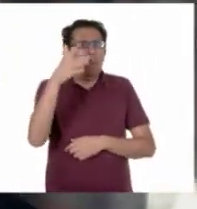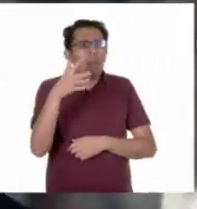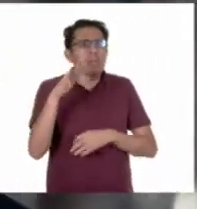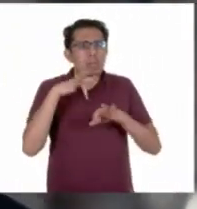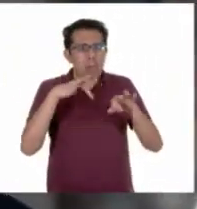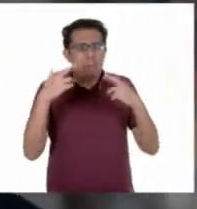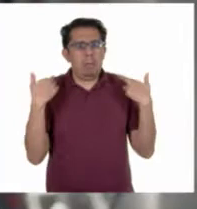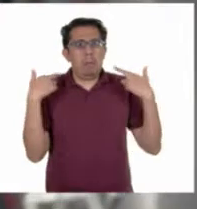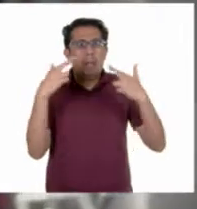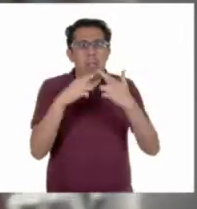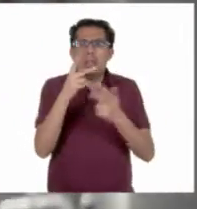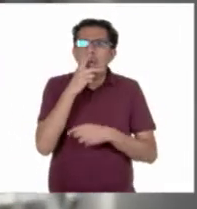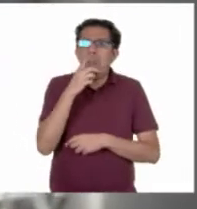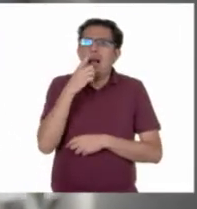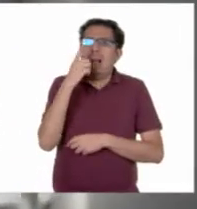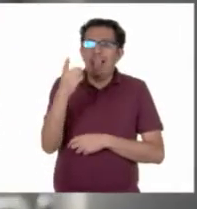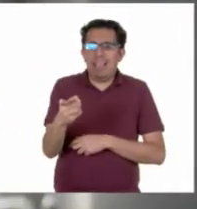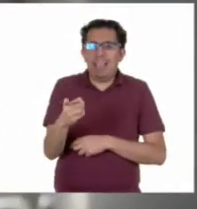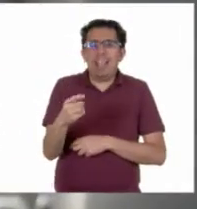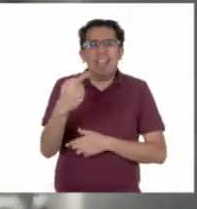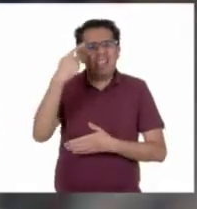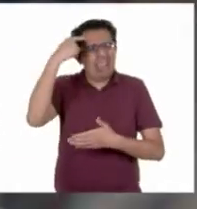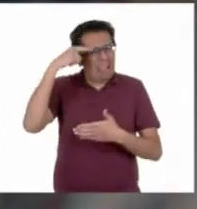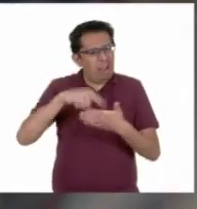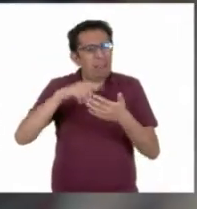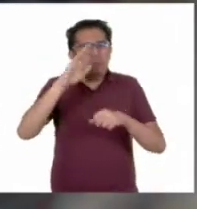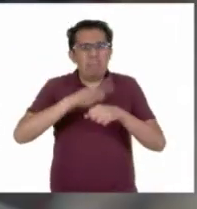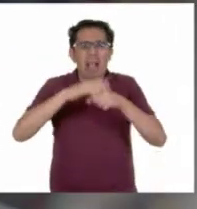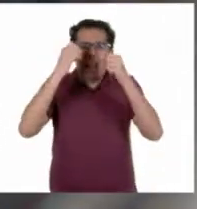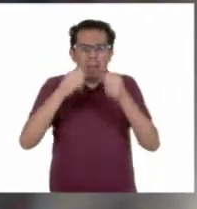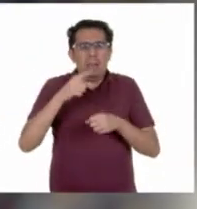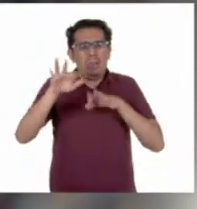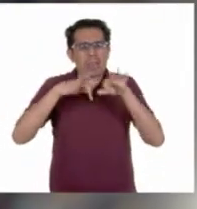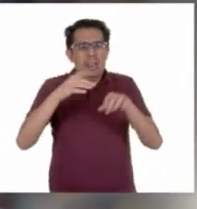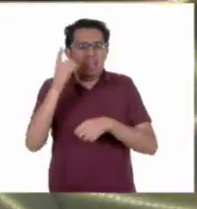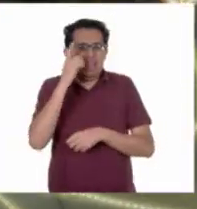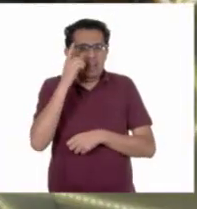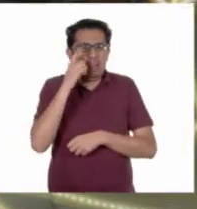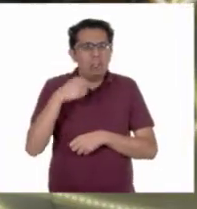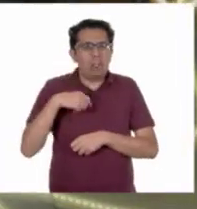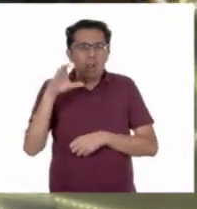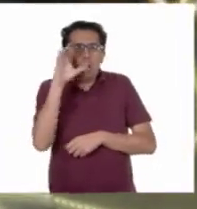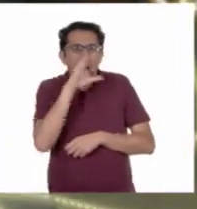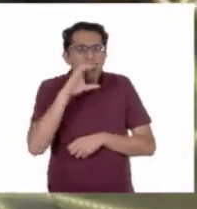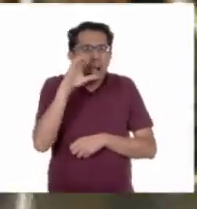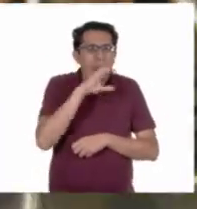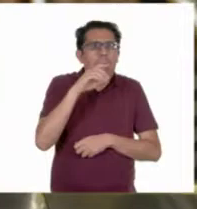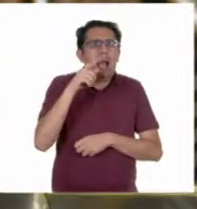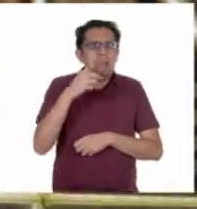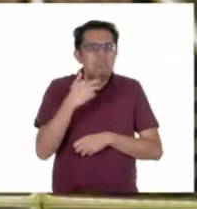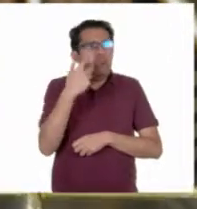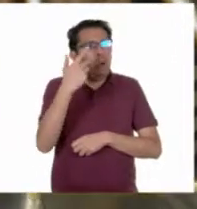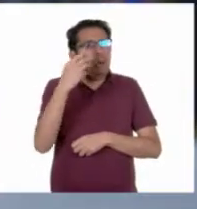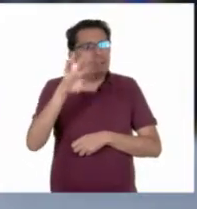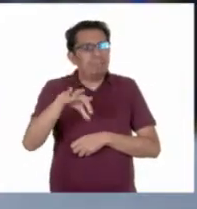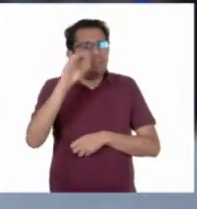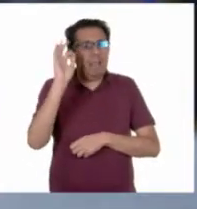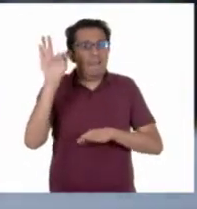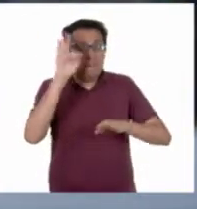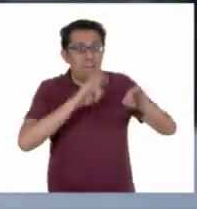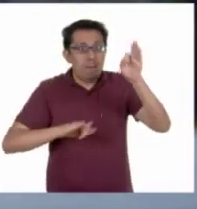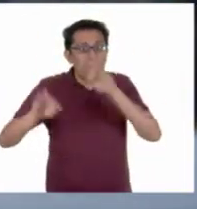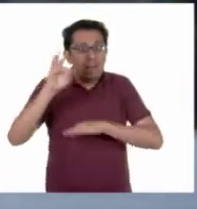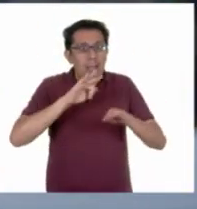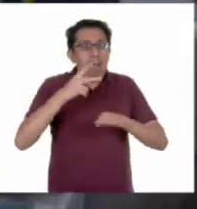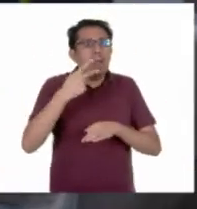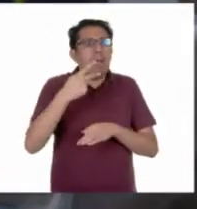maestra. Y mi papá le contestaba, creo que es más seguro que seas dentista. Mi curiosidad me llevó a estudiar física, pero fueron